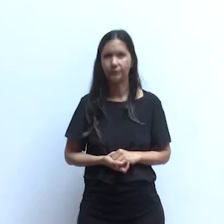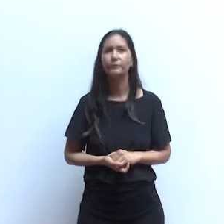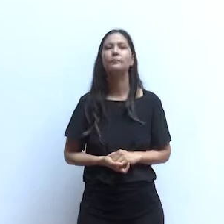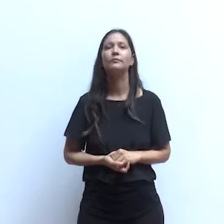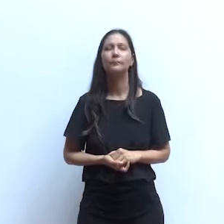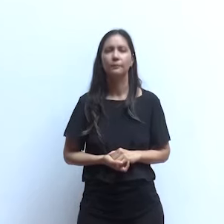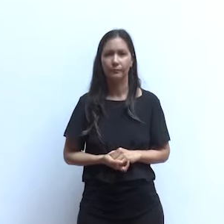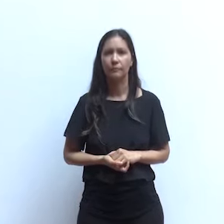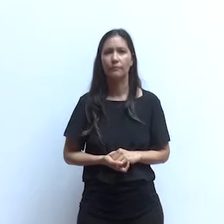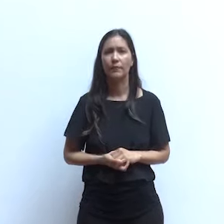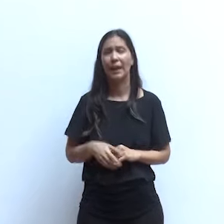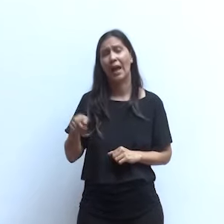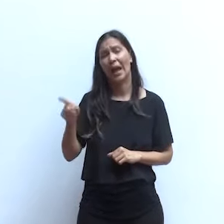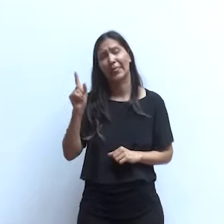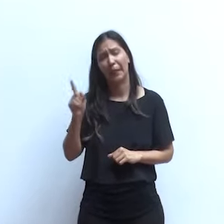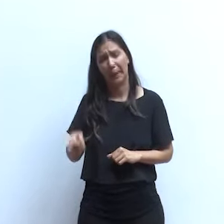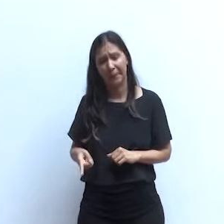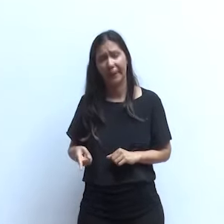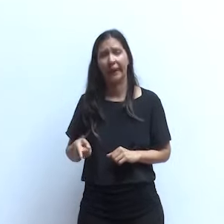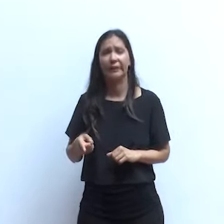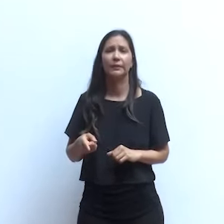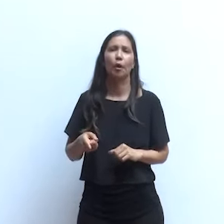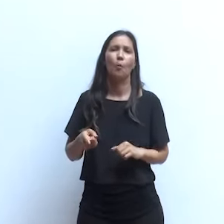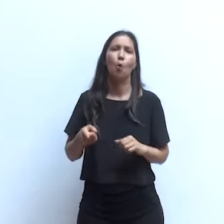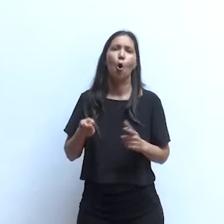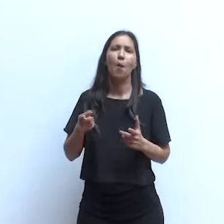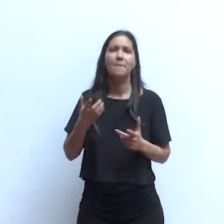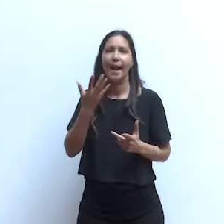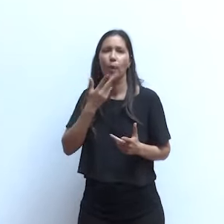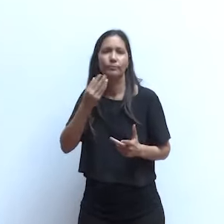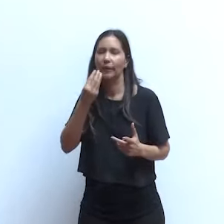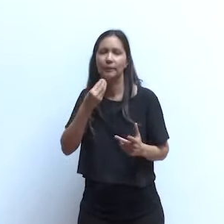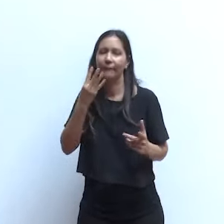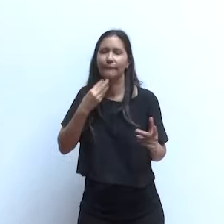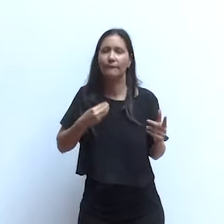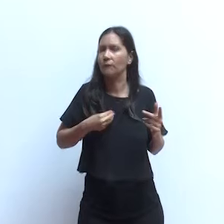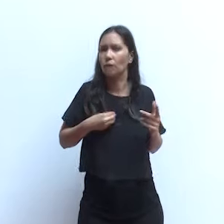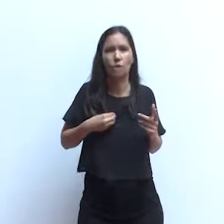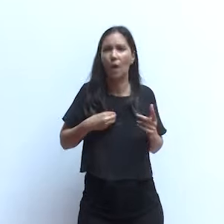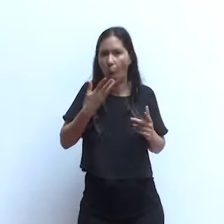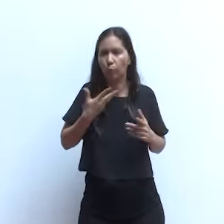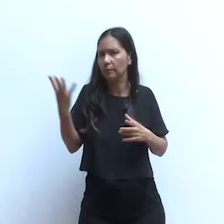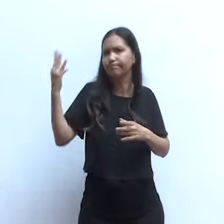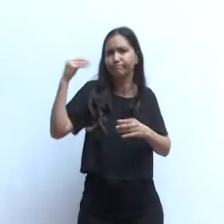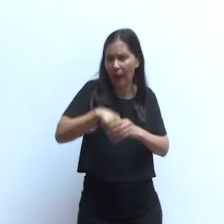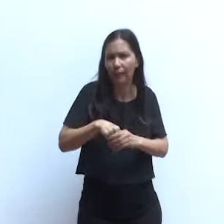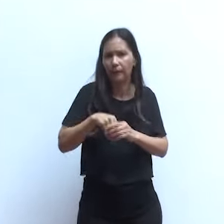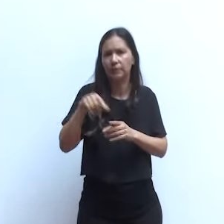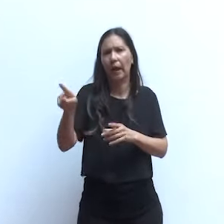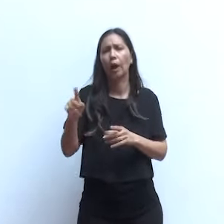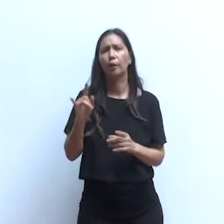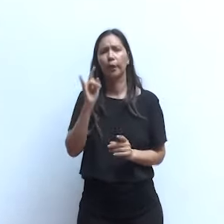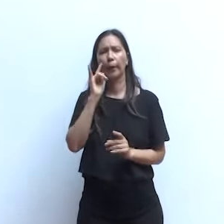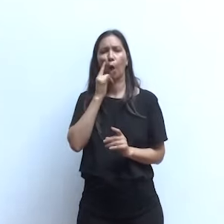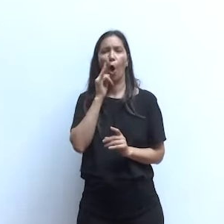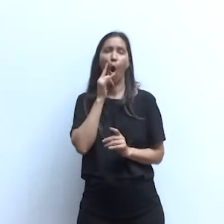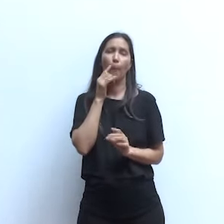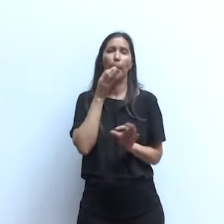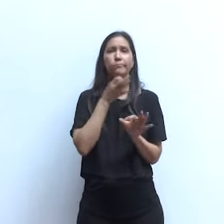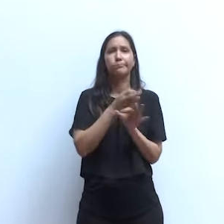porque él tiene también esta vocación de de de también intervenir este no hablar la comodidad con un lenguaje